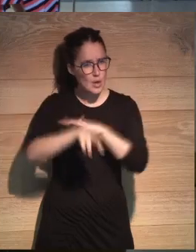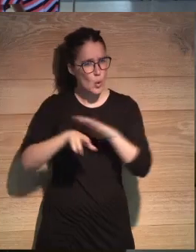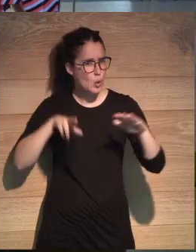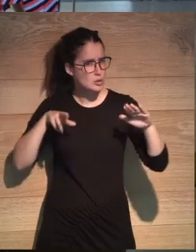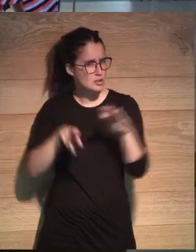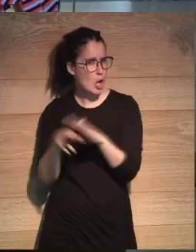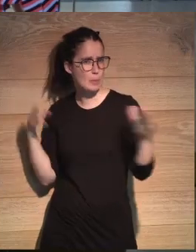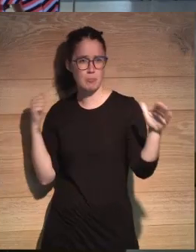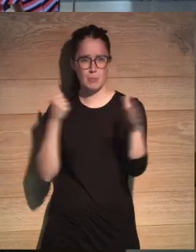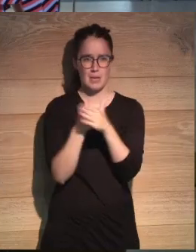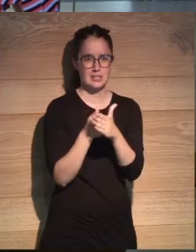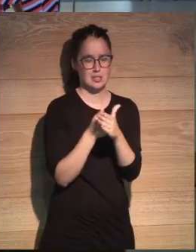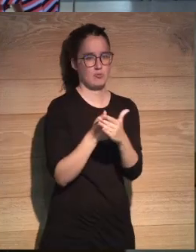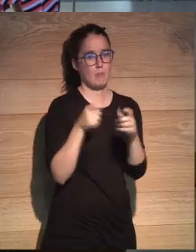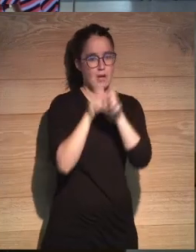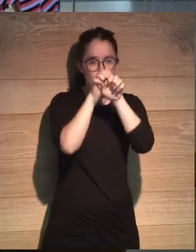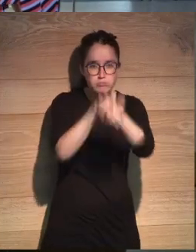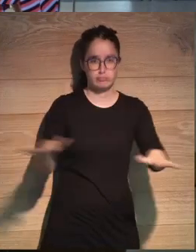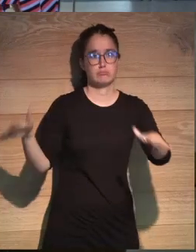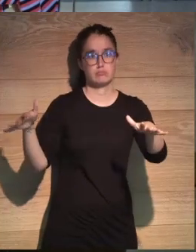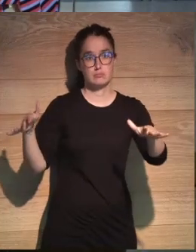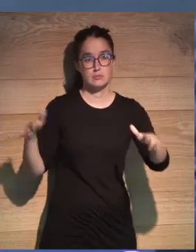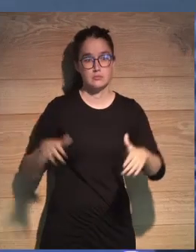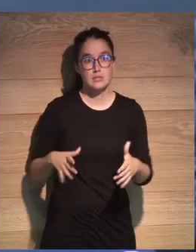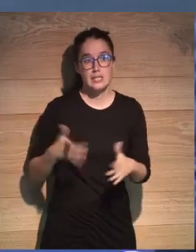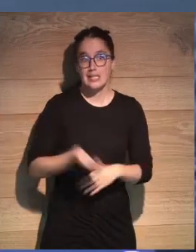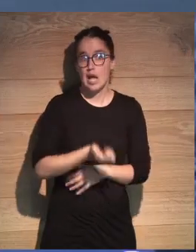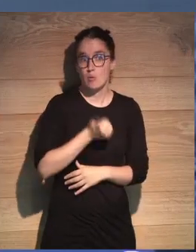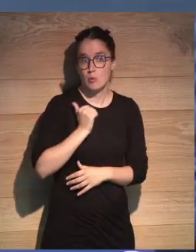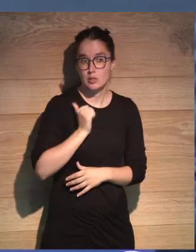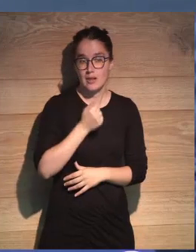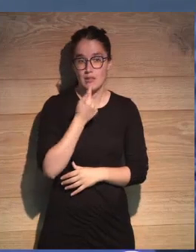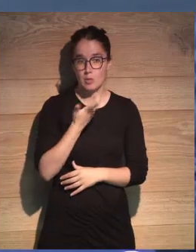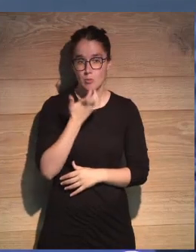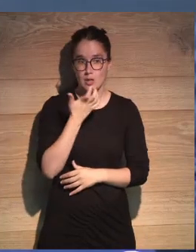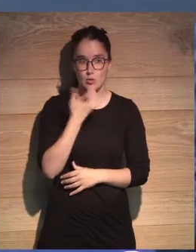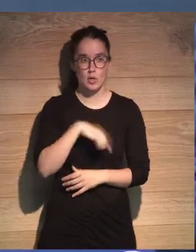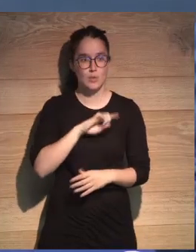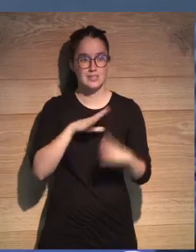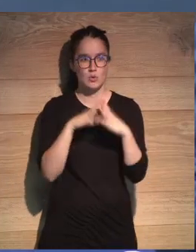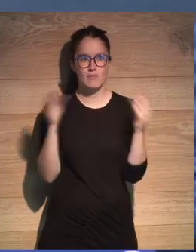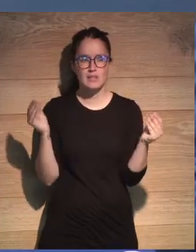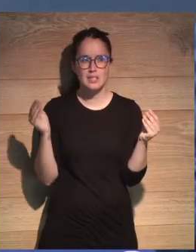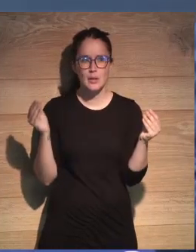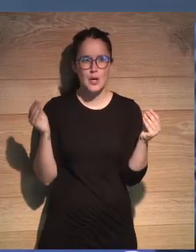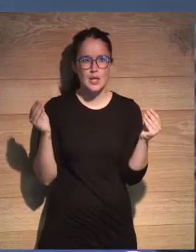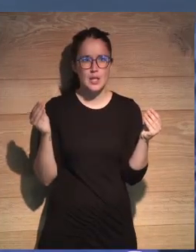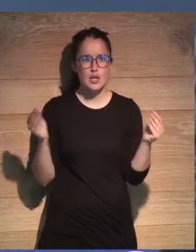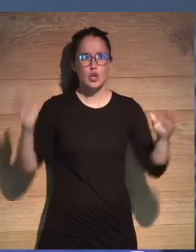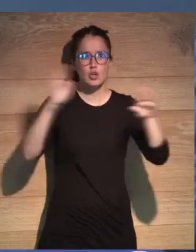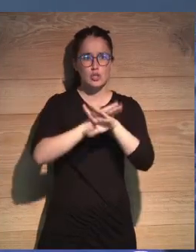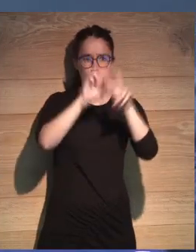mundo al servicio de ese objetivo, ¿no? Y aprovecho para decir, por ejemplo, que en nuestra universidad no hacemos Noche de